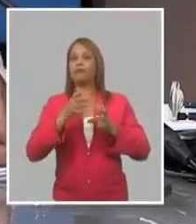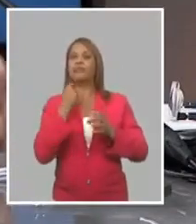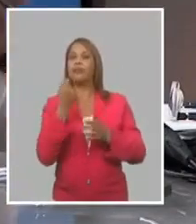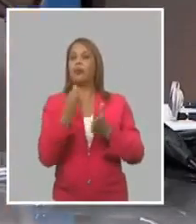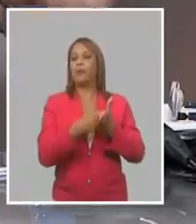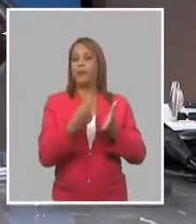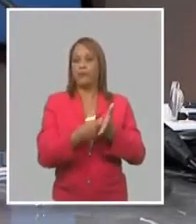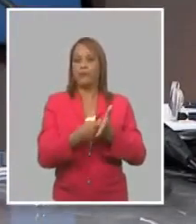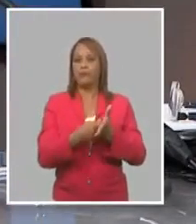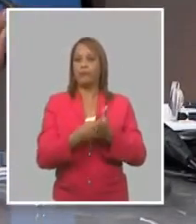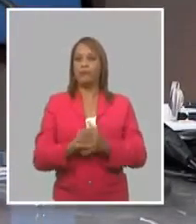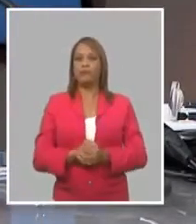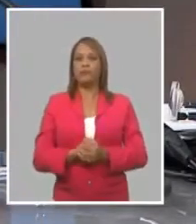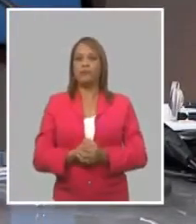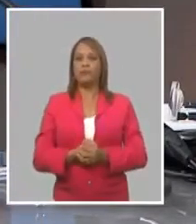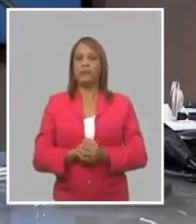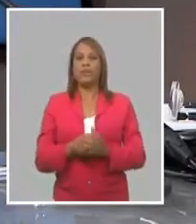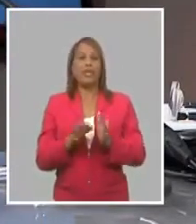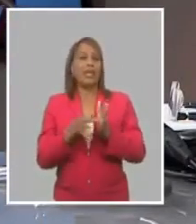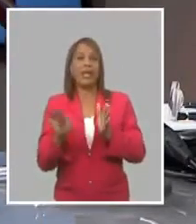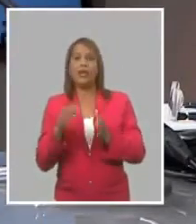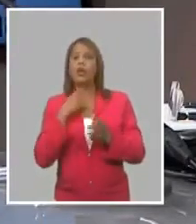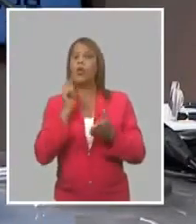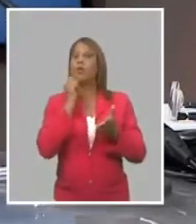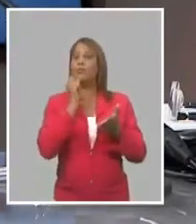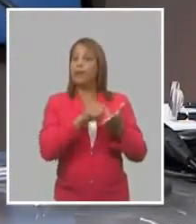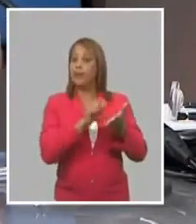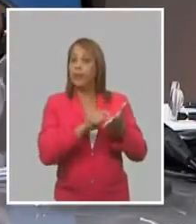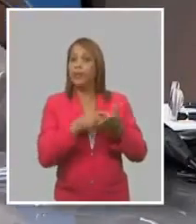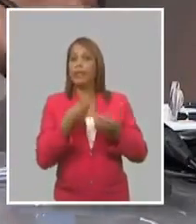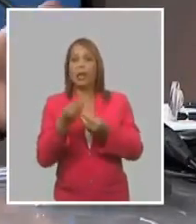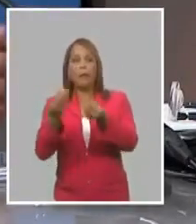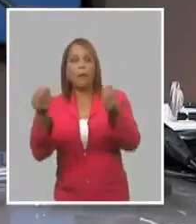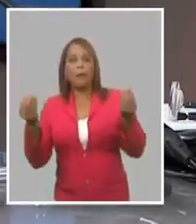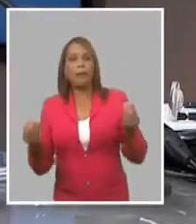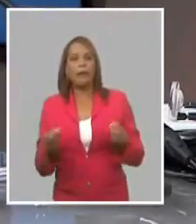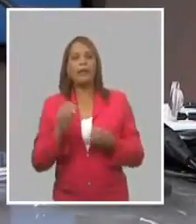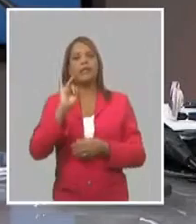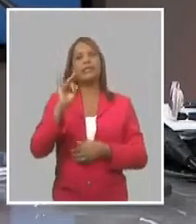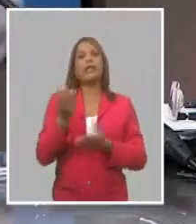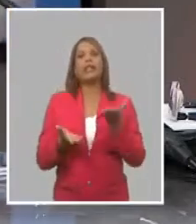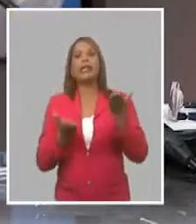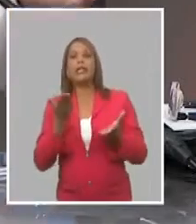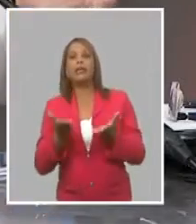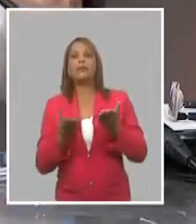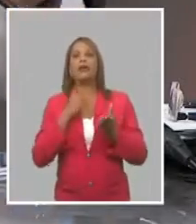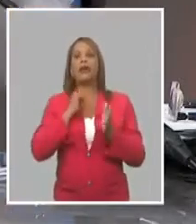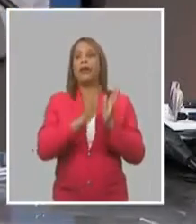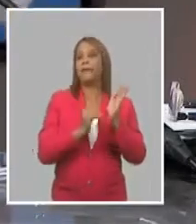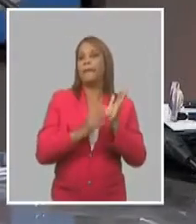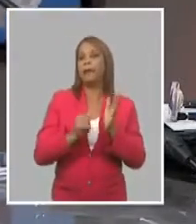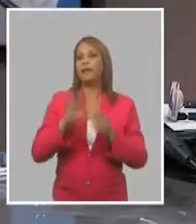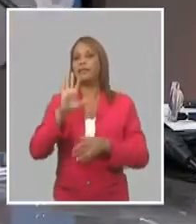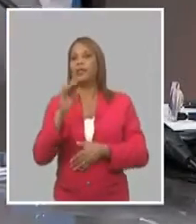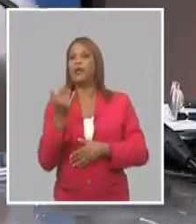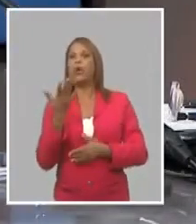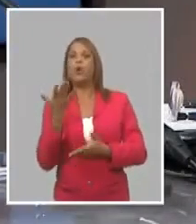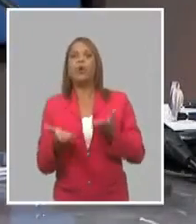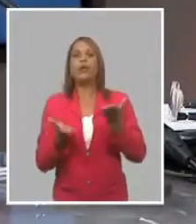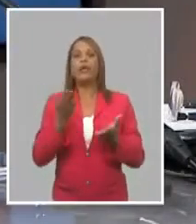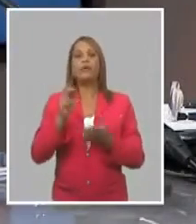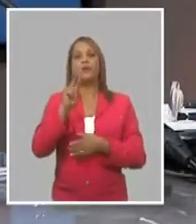Entonces tú te podrás imaginar el mismo arroz de la libreta que nosotros le damos a las personas por la libreta. 7 libras de arroz en mes, las 5 primeras libras